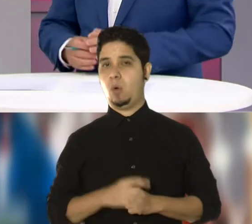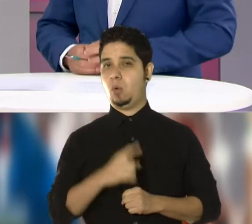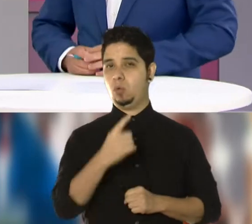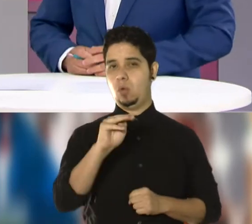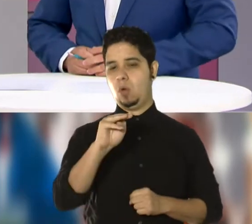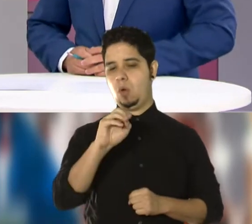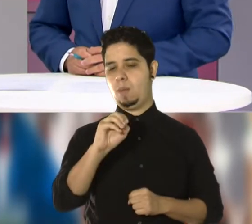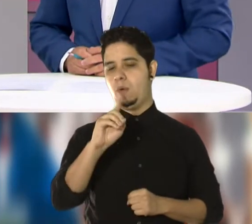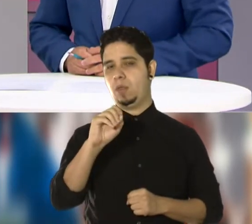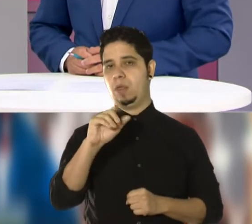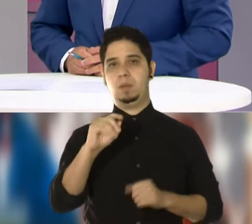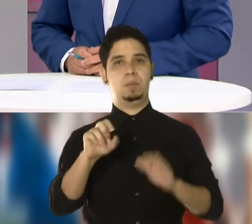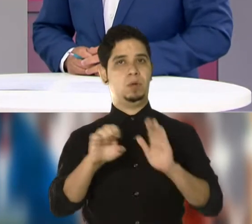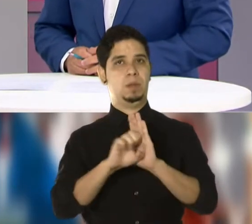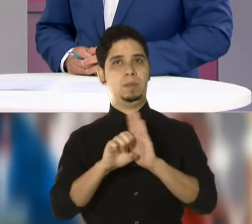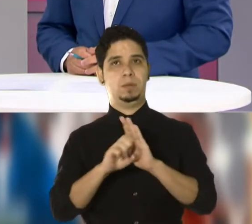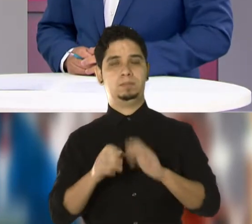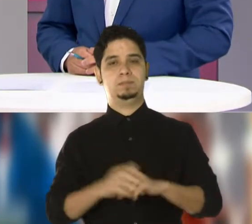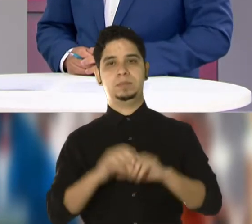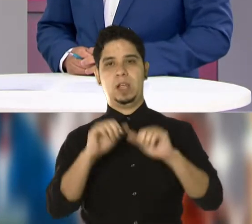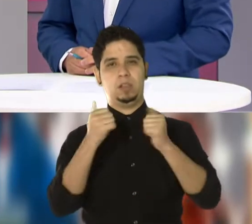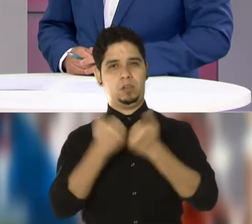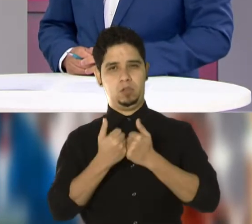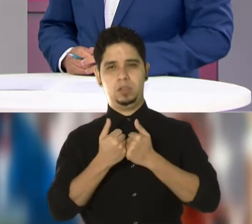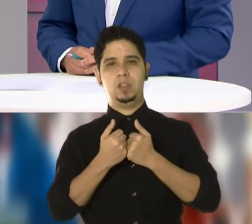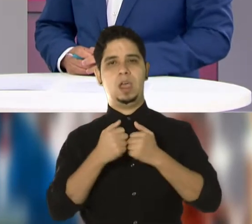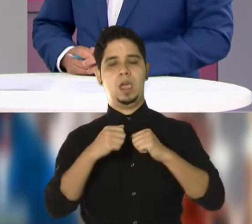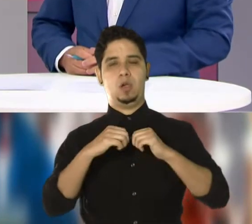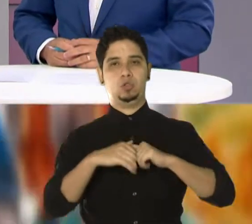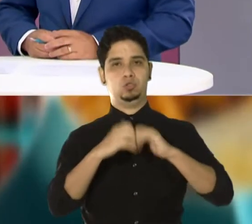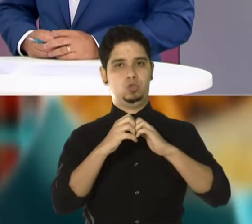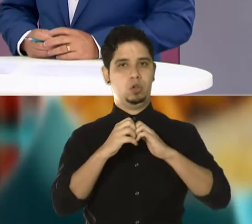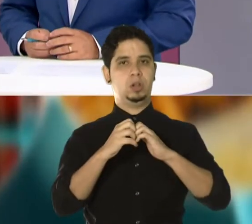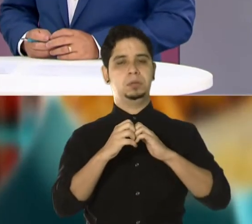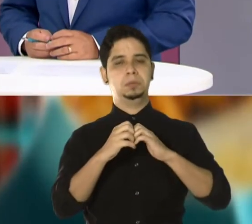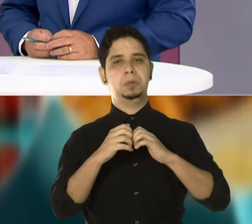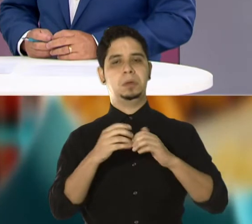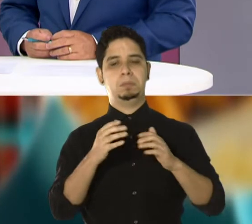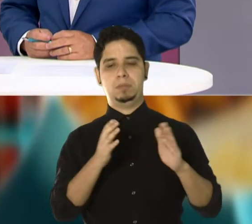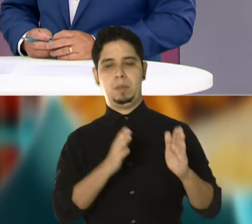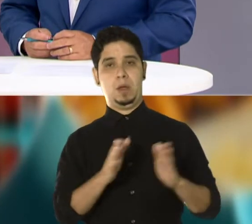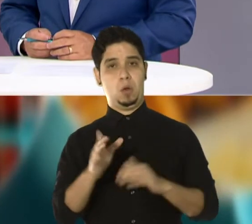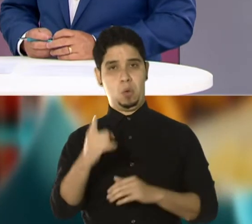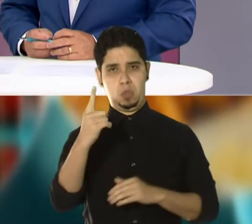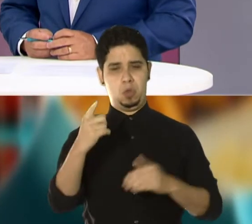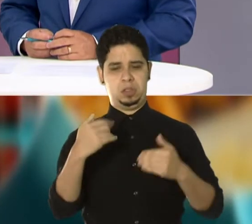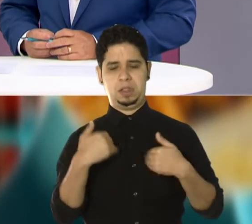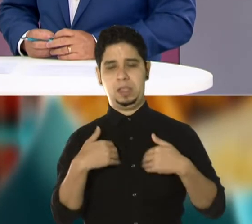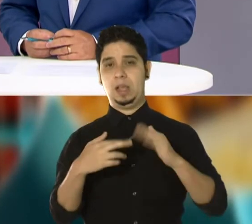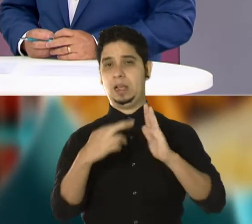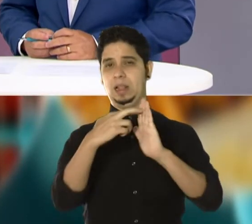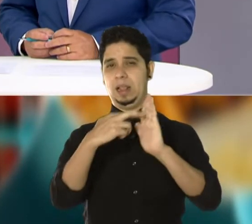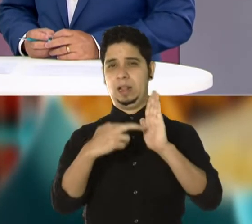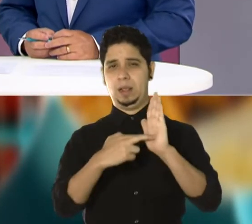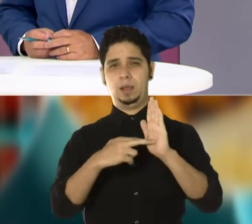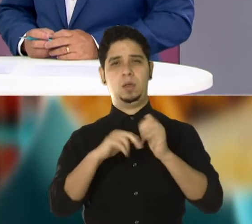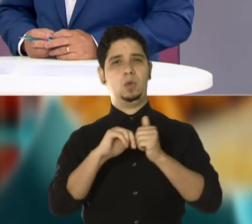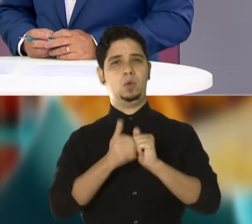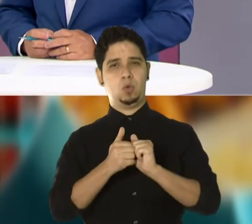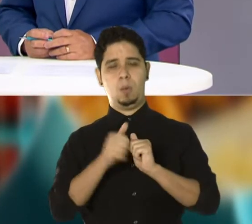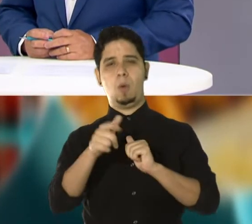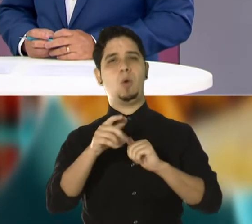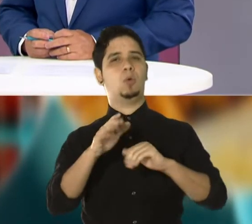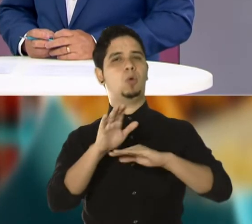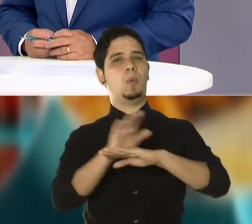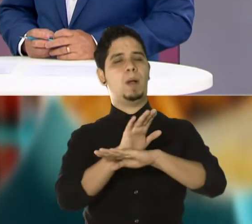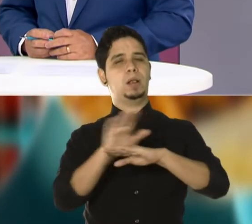ejemplo. Pues la Asociación de Constructores preparó uno que tenía las guías de cómo las compañías de